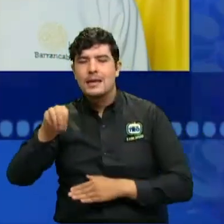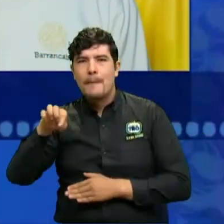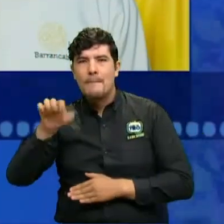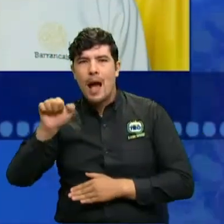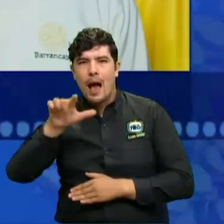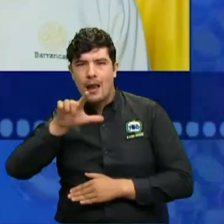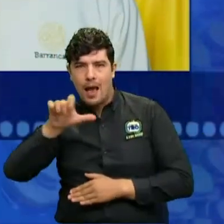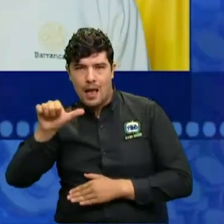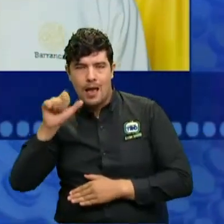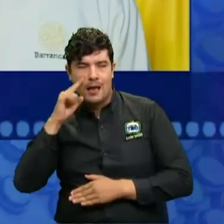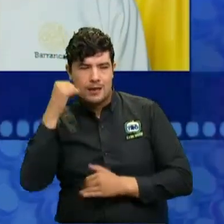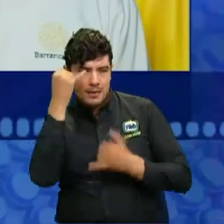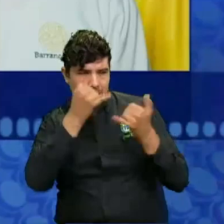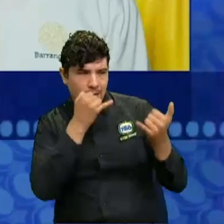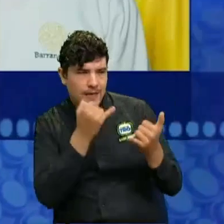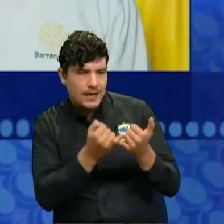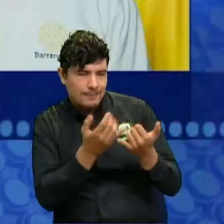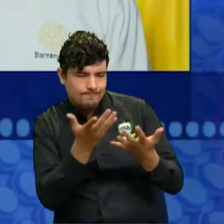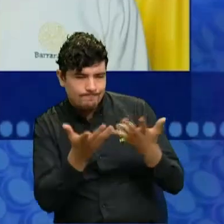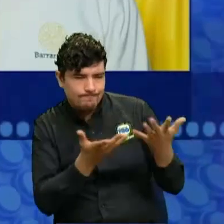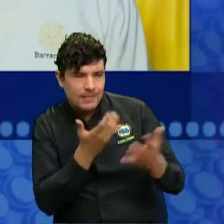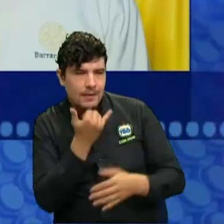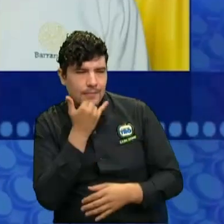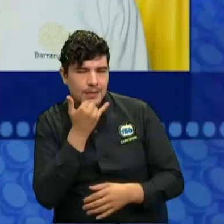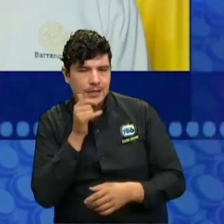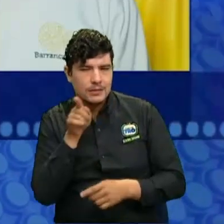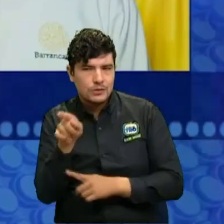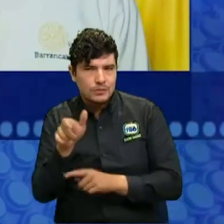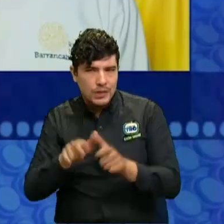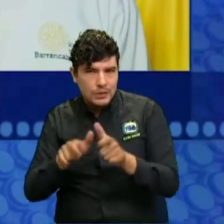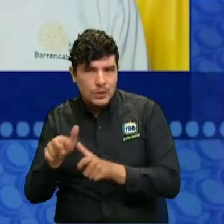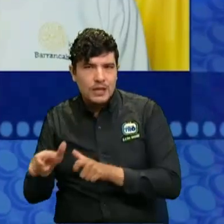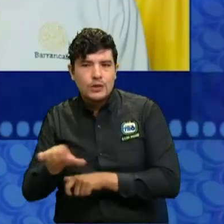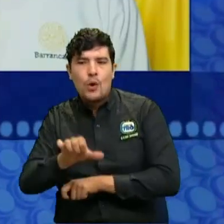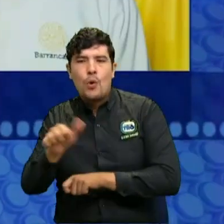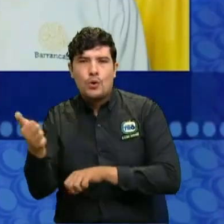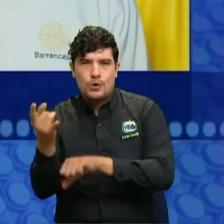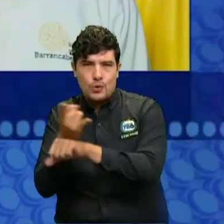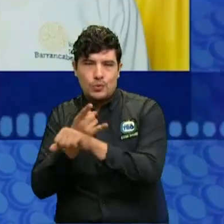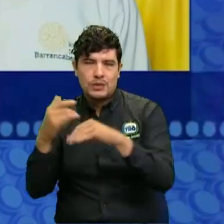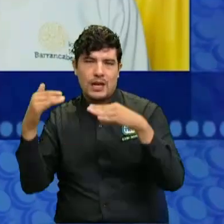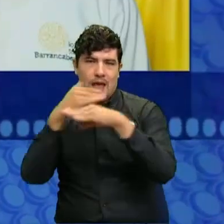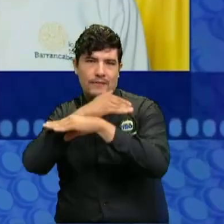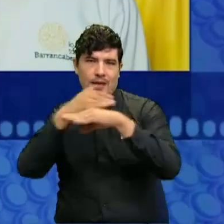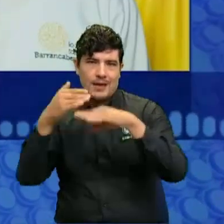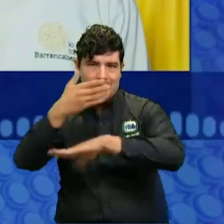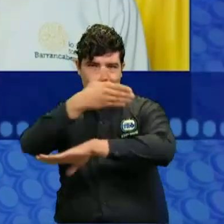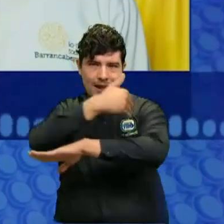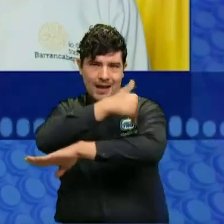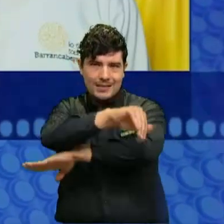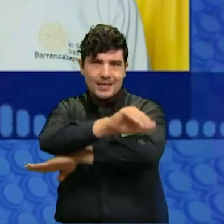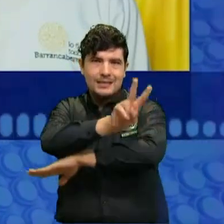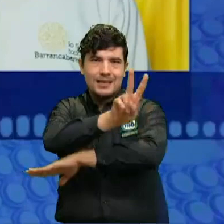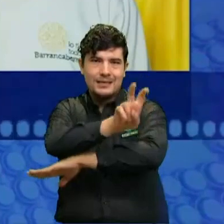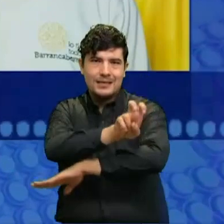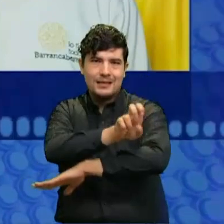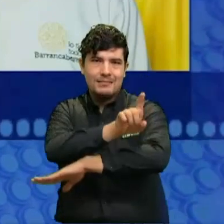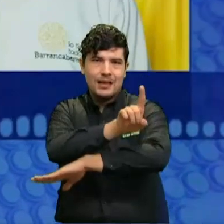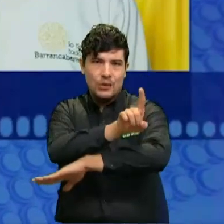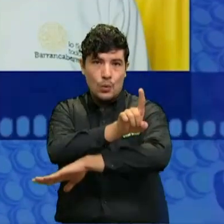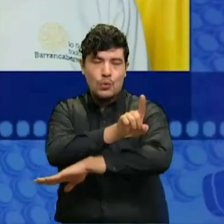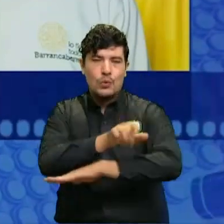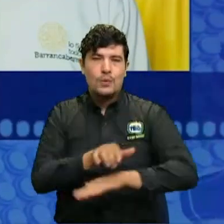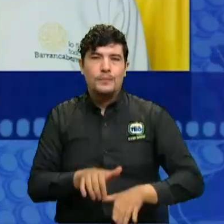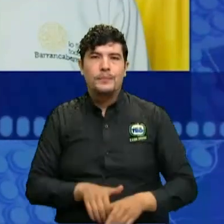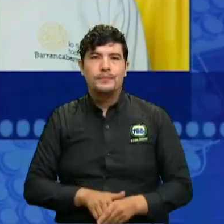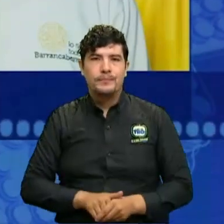un plan de acción que permita que los vehículos pasen por la calle 71, por toda la 71,